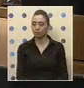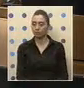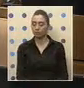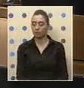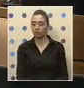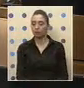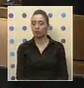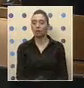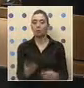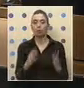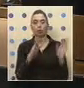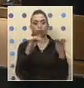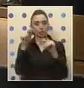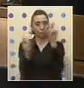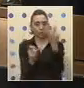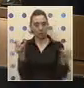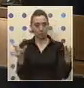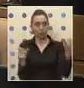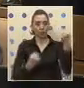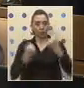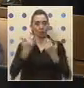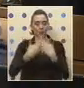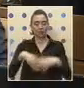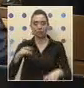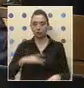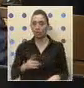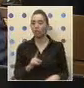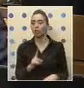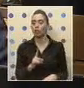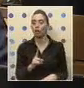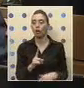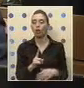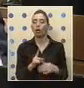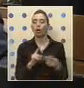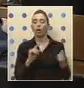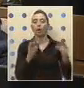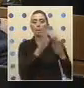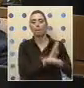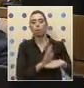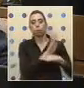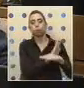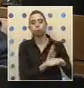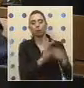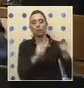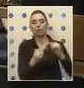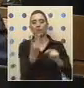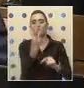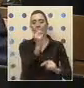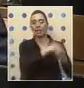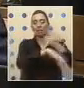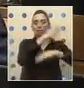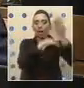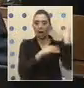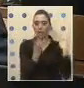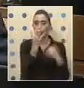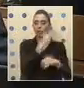llamado que hay que hacerle al empresariado chileno, a no permanecer en el debate de hace 30 o 40 años, sino